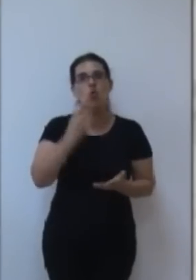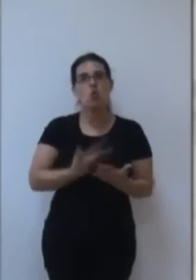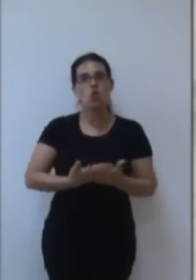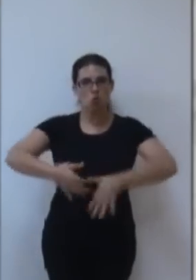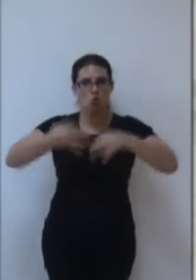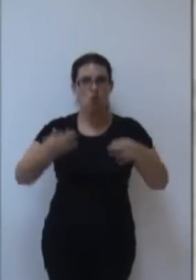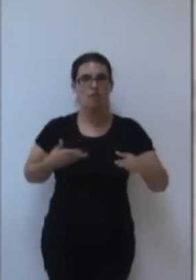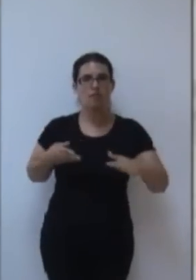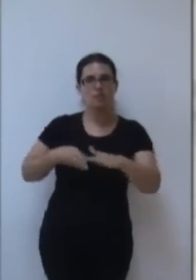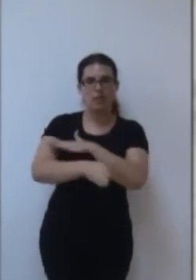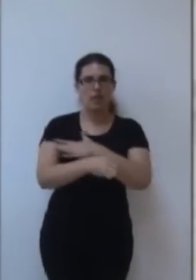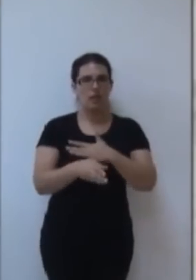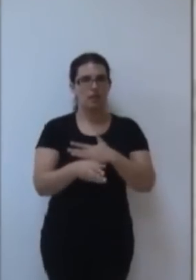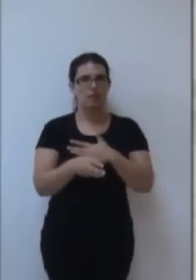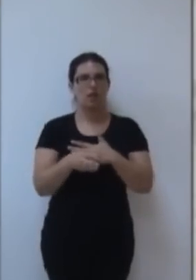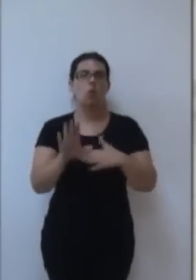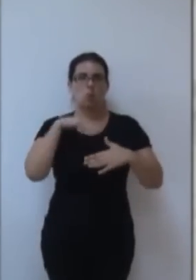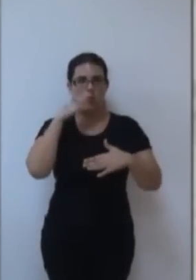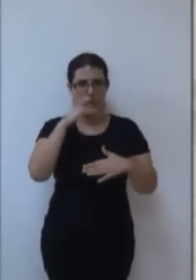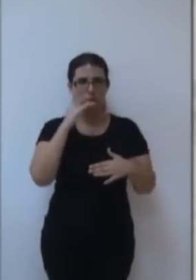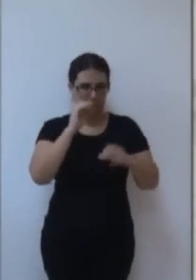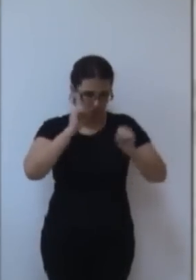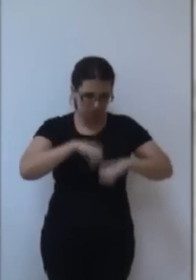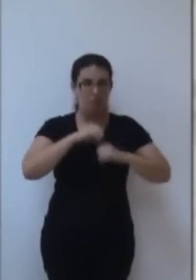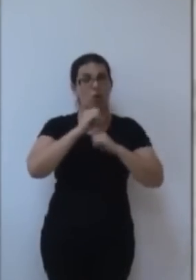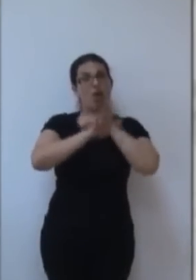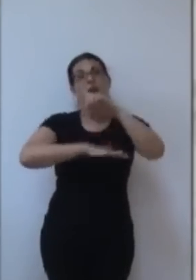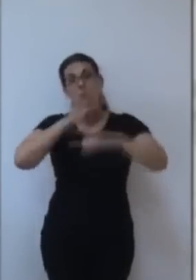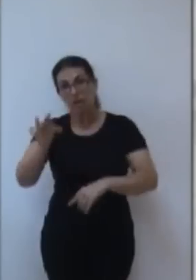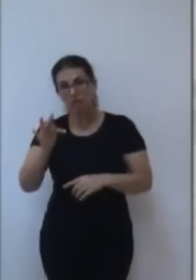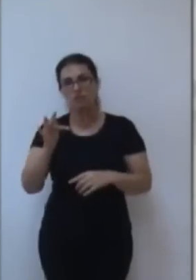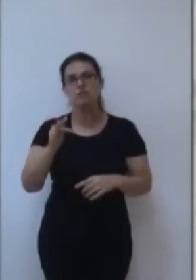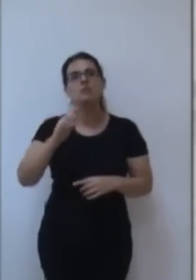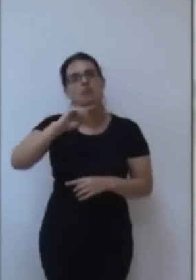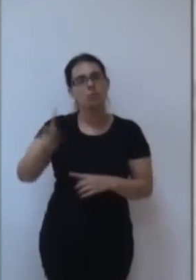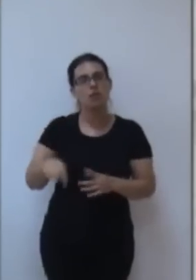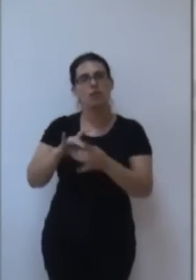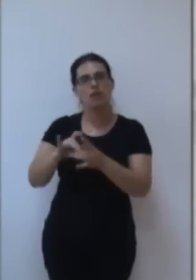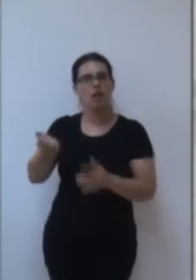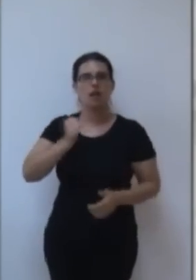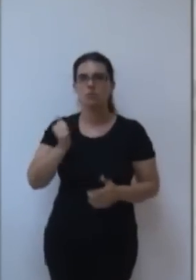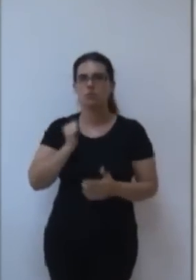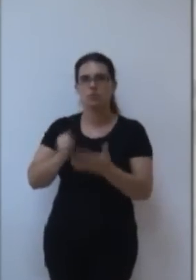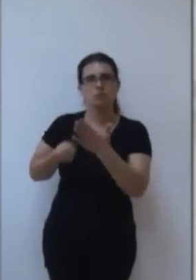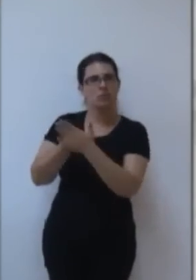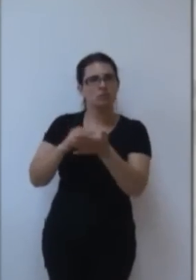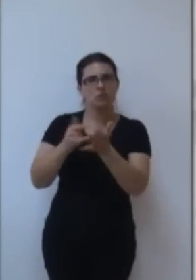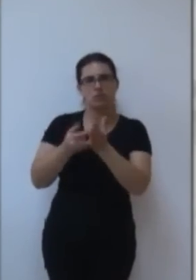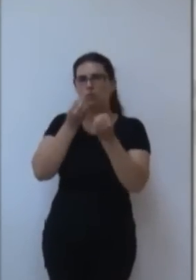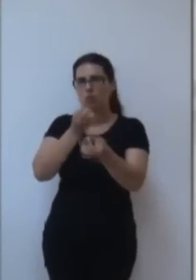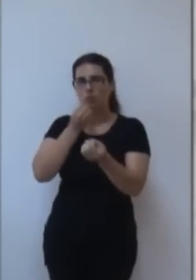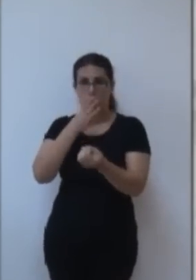la accesibilidad, que ya sería un logro, ¿no? Sino que además se le saque partido a ese sistema de información